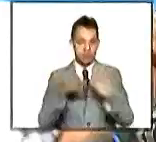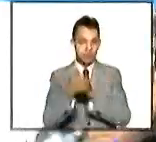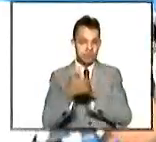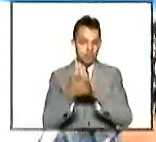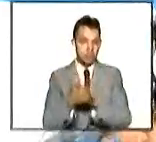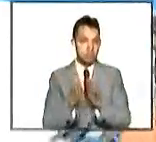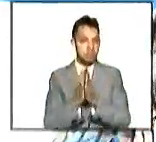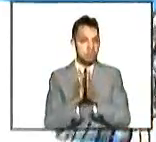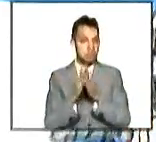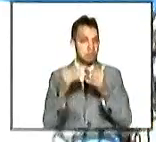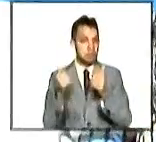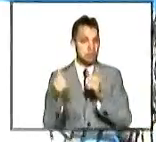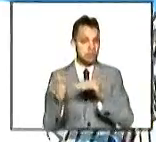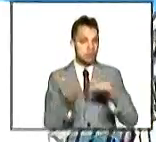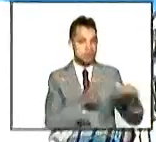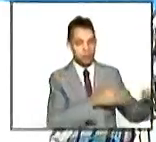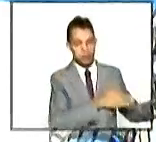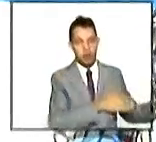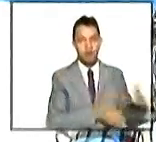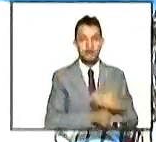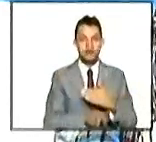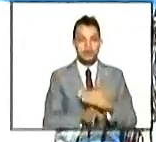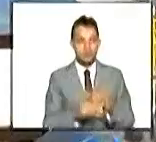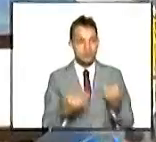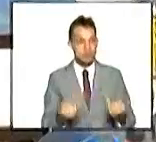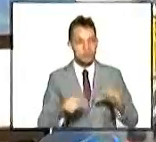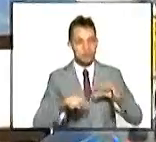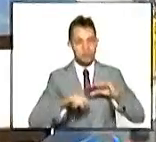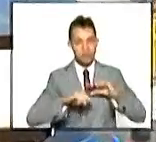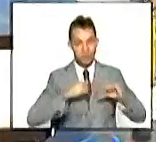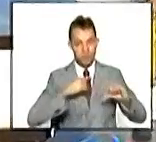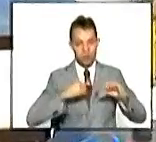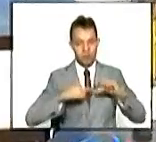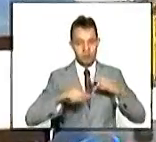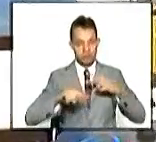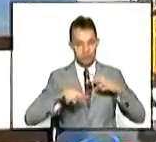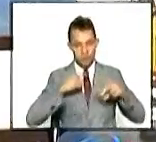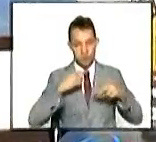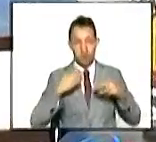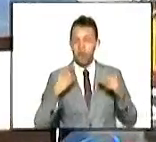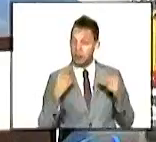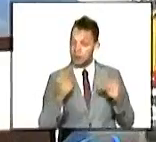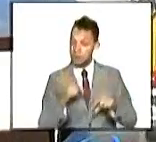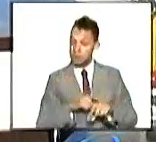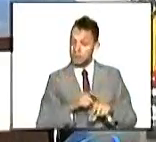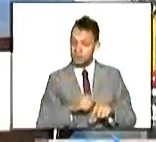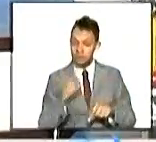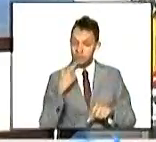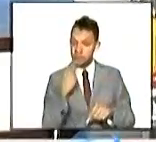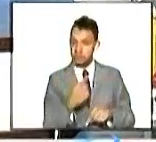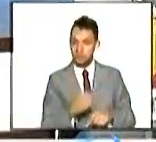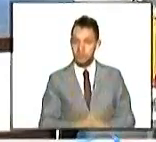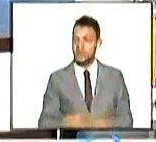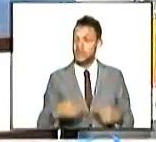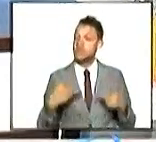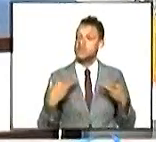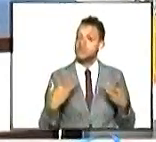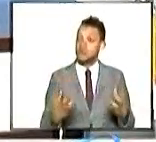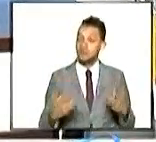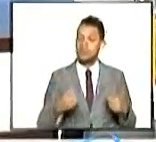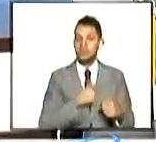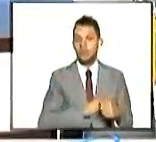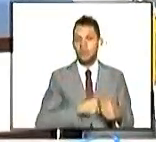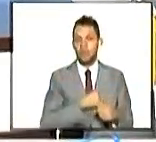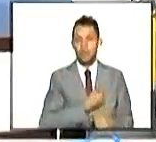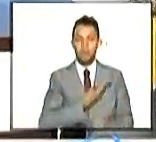acto plausible. Bueno, doctor Jorge Enrique, vamos con los correos electrónicos, a ver si nos rinde un poquito el tiempo. Quisiera saber qué sería bueno